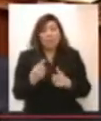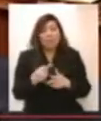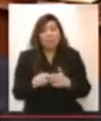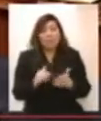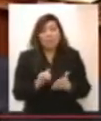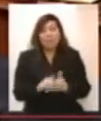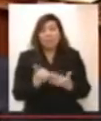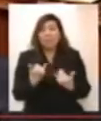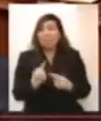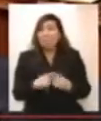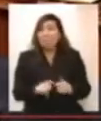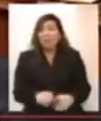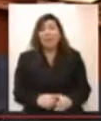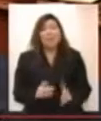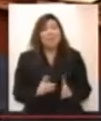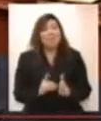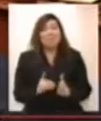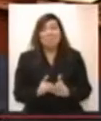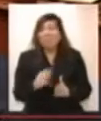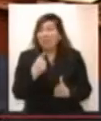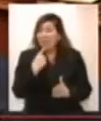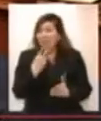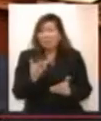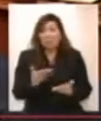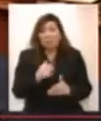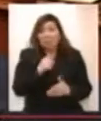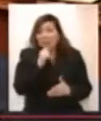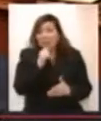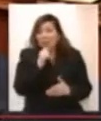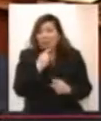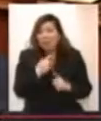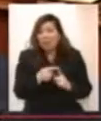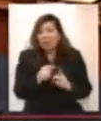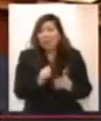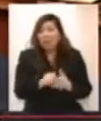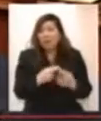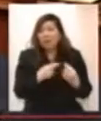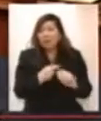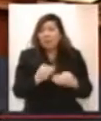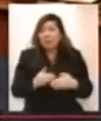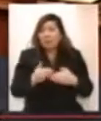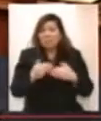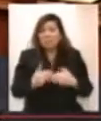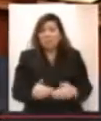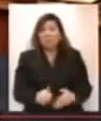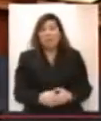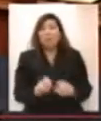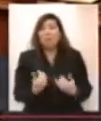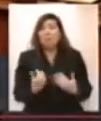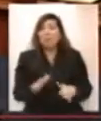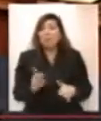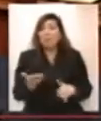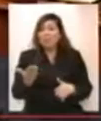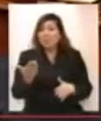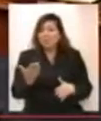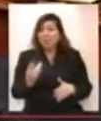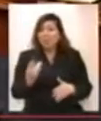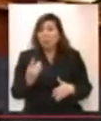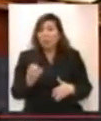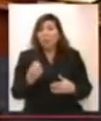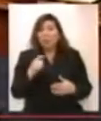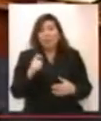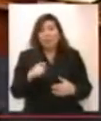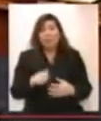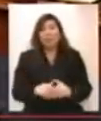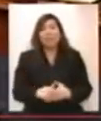tales efectos. Pero el dictamen no dice nada sobre el particular. Yo creo que lo responsable es ampliar el plazo, señor, como se ha pedido, como es urgente,